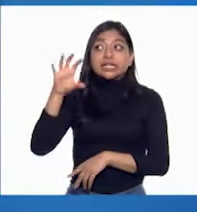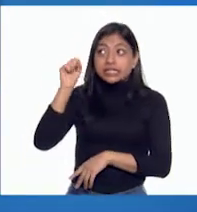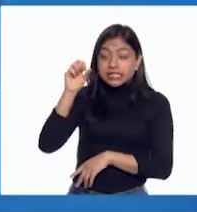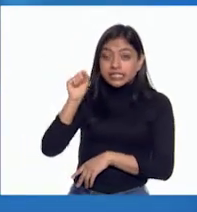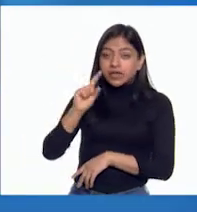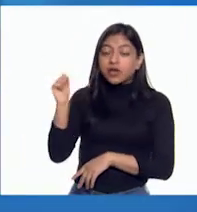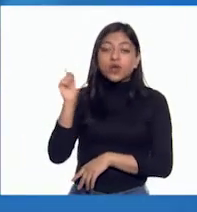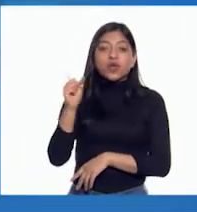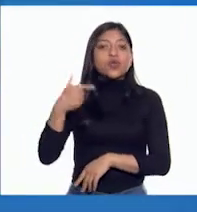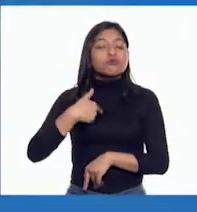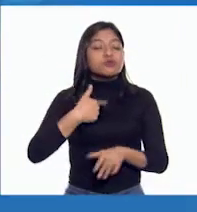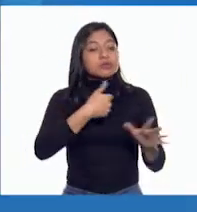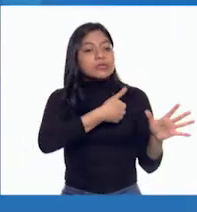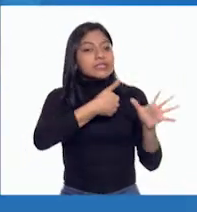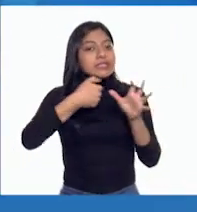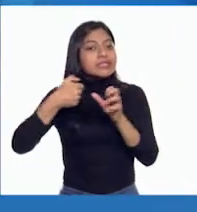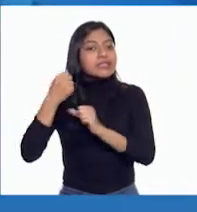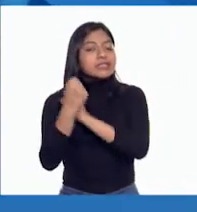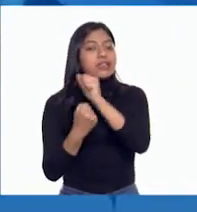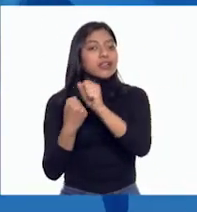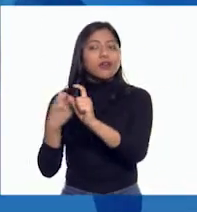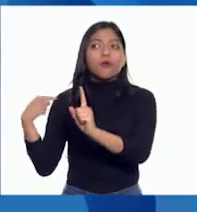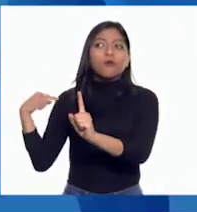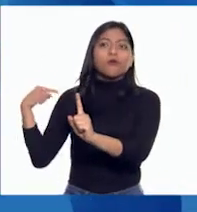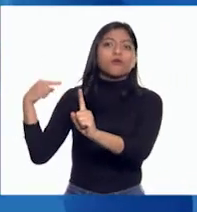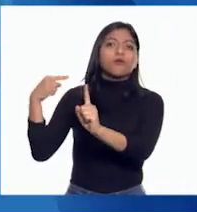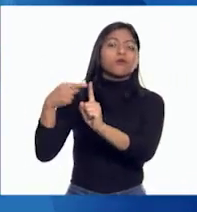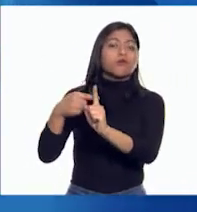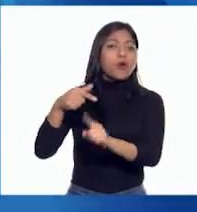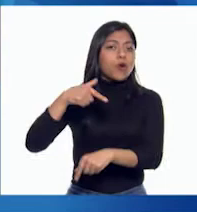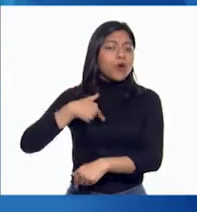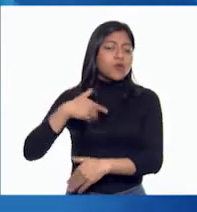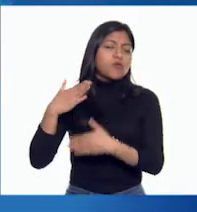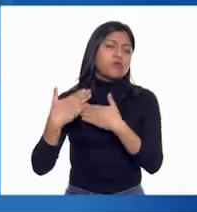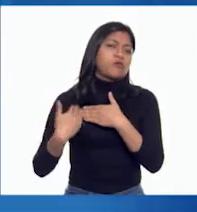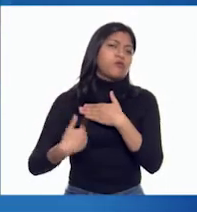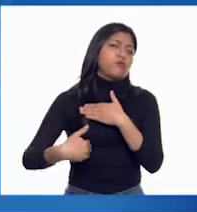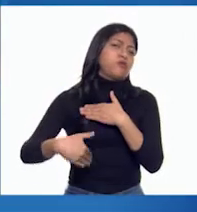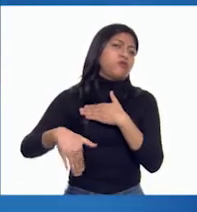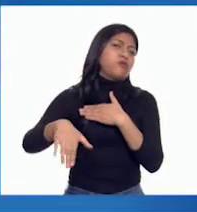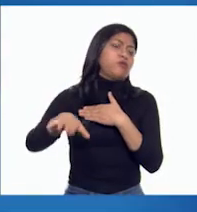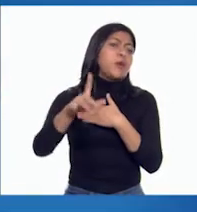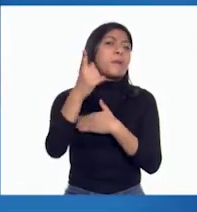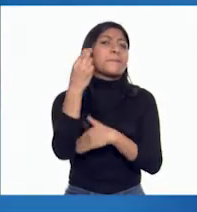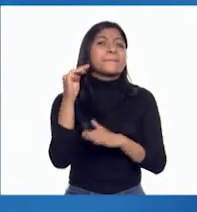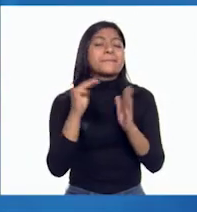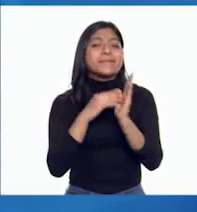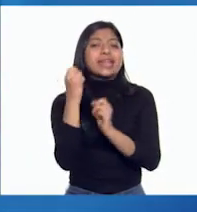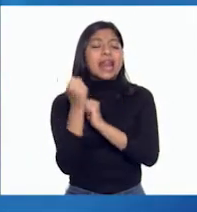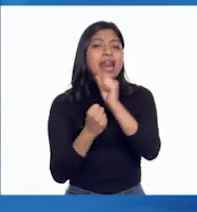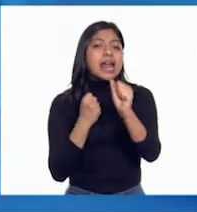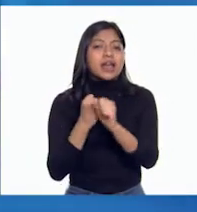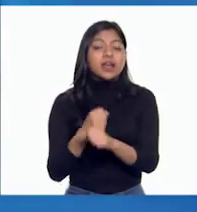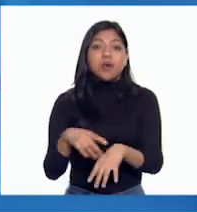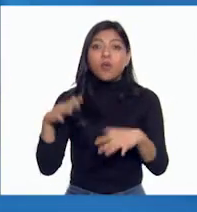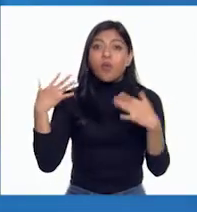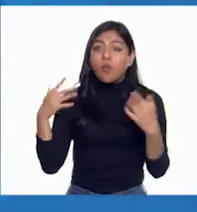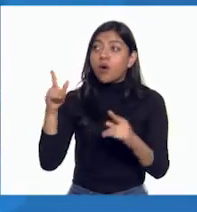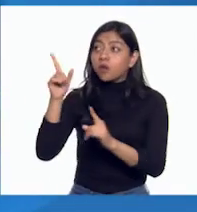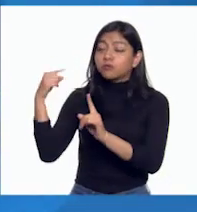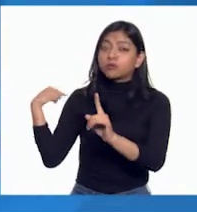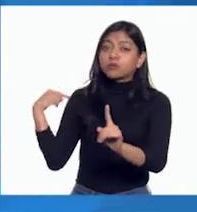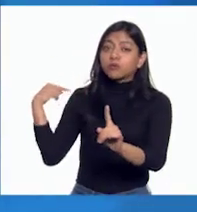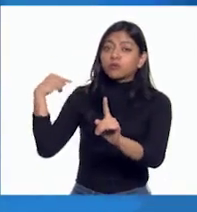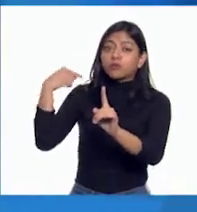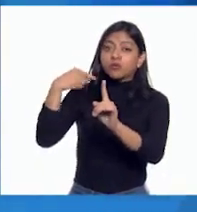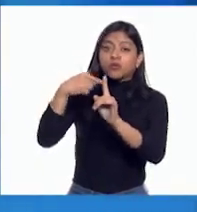tengo 600 años. Y llego a vivir hasta más de 1000 años. ¡Oh! Todo lo que has visto en ese